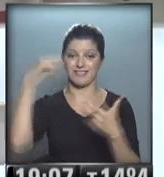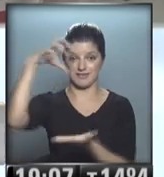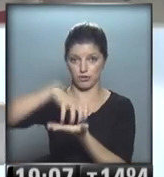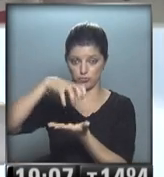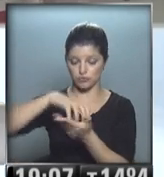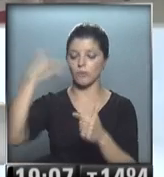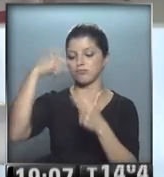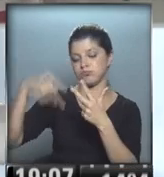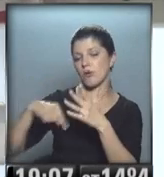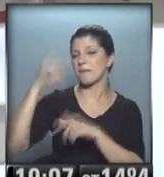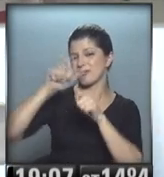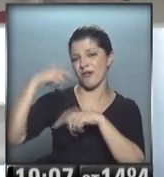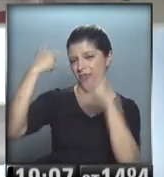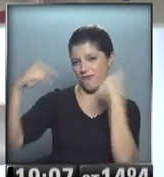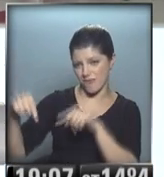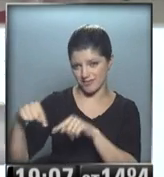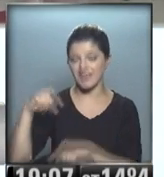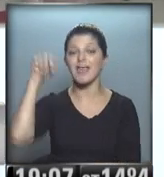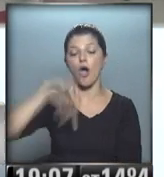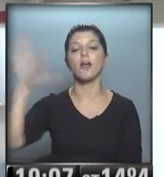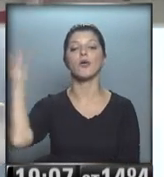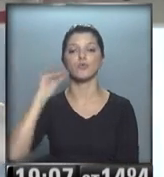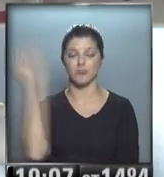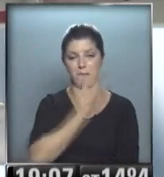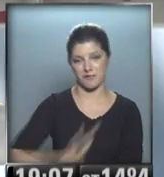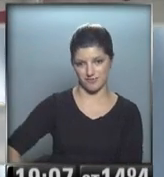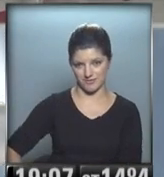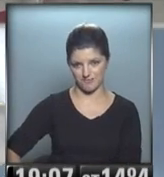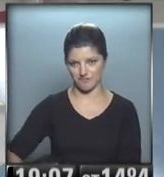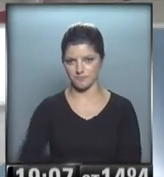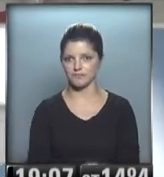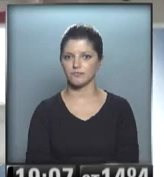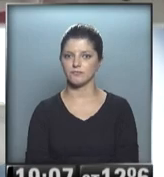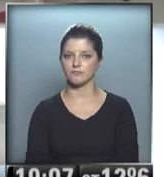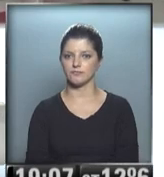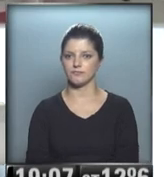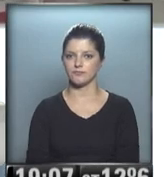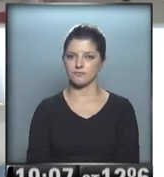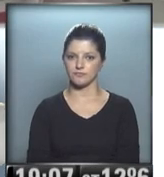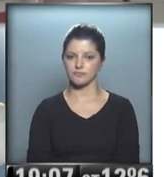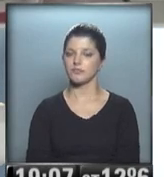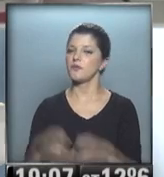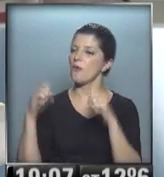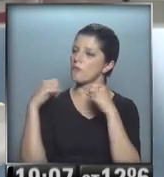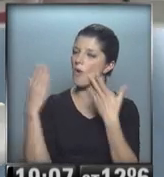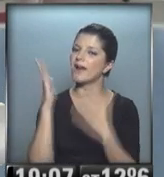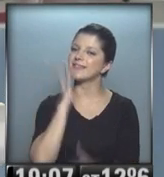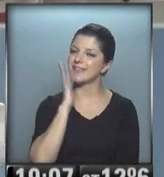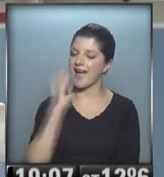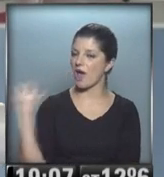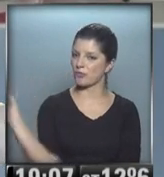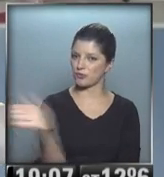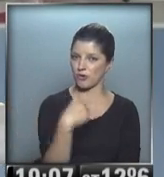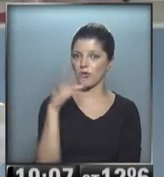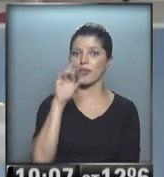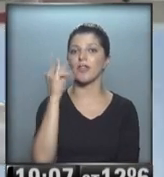Rofo, bueno, muchísima gente que la escuchan, Presidenta, desde este instituto. Bueno, muy buenas tardes a toda la gente del